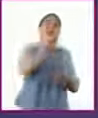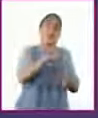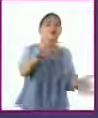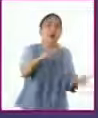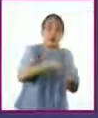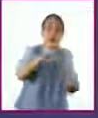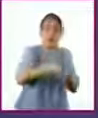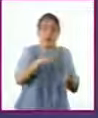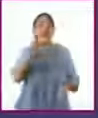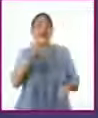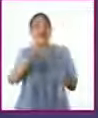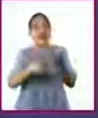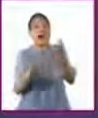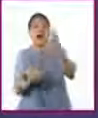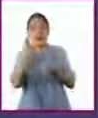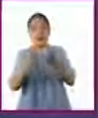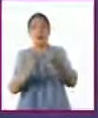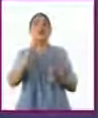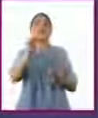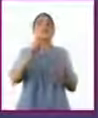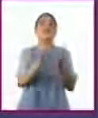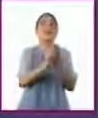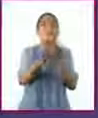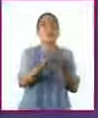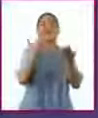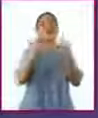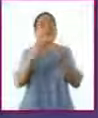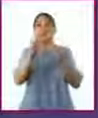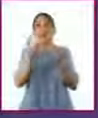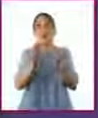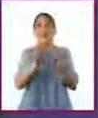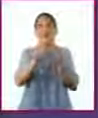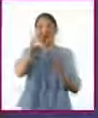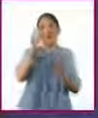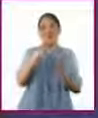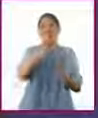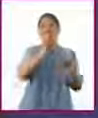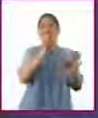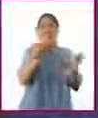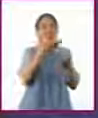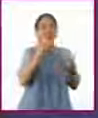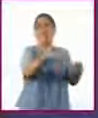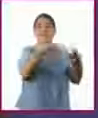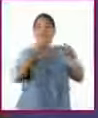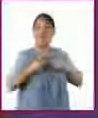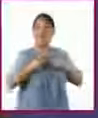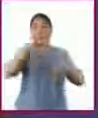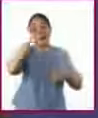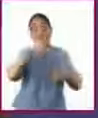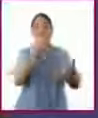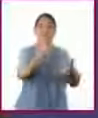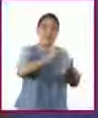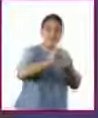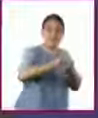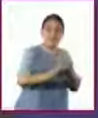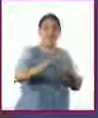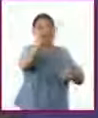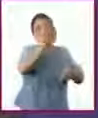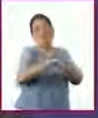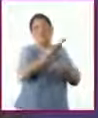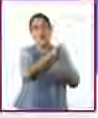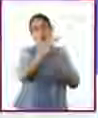que en algunas los libros no están a la mano y hay que llenar ciertas papeletas para tener acceso a